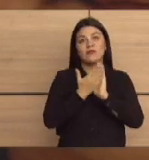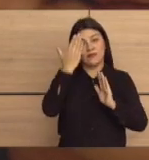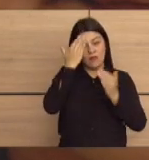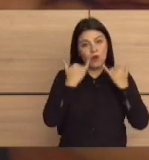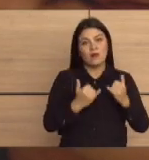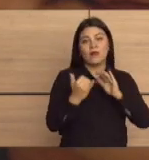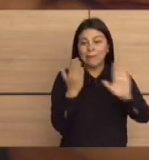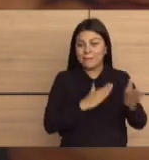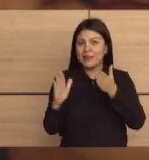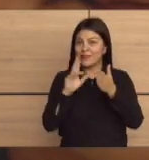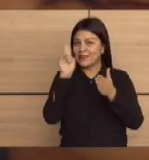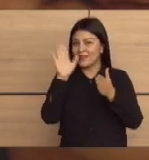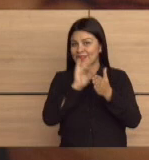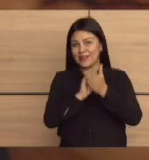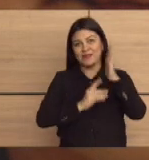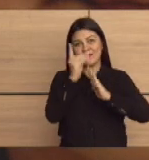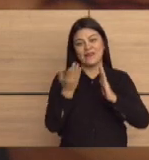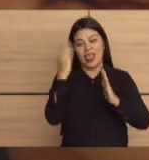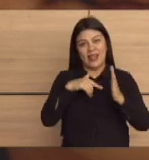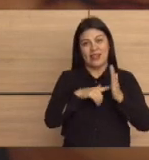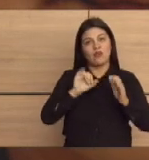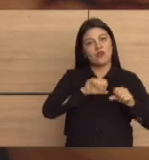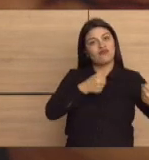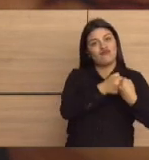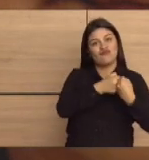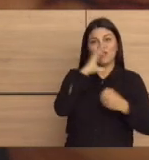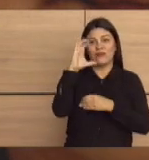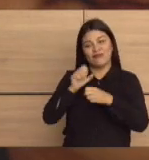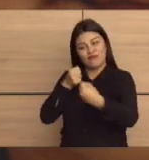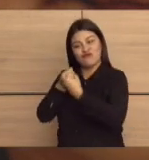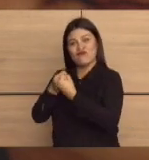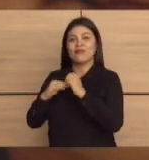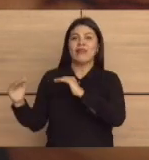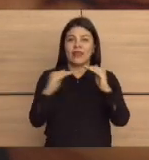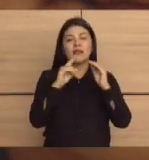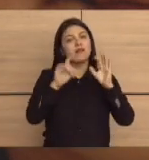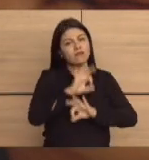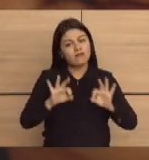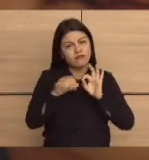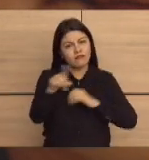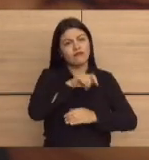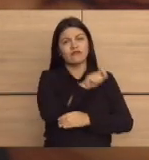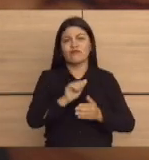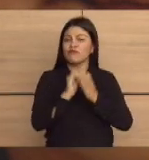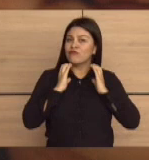Nacional de Desarrollo, Pacto por Colombia, Pacto por la Equidad, influyamos en la formación de ciudadanos respetuosos,